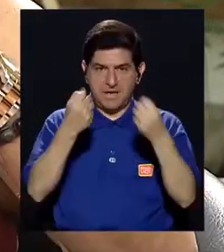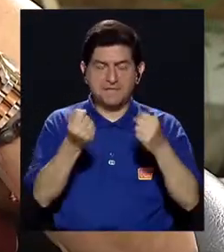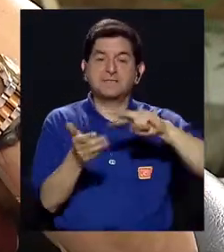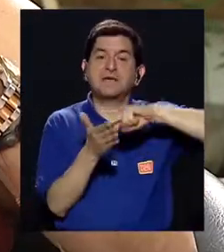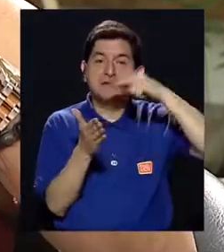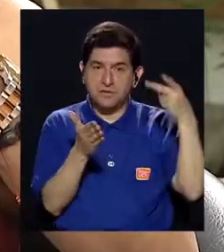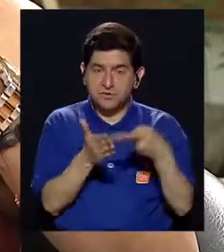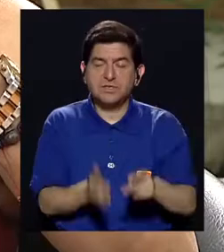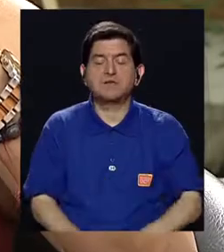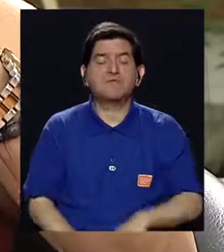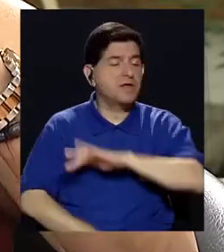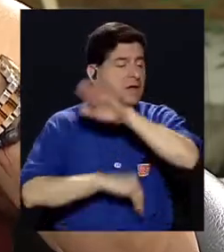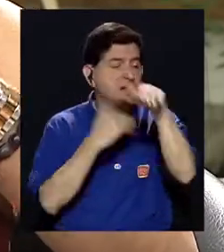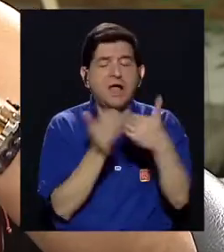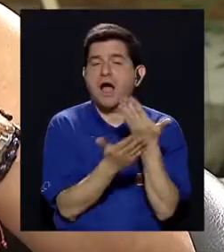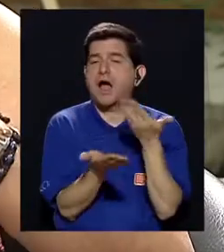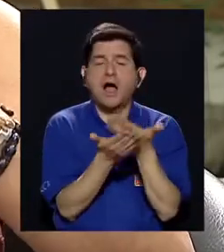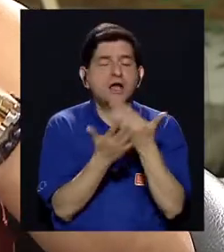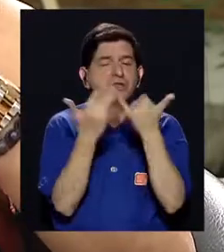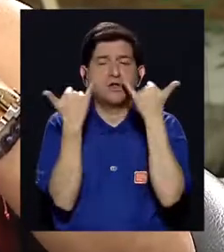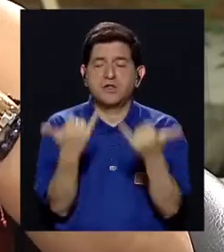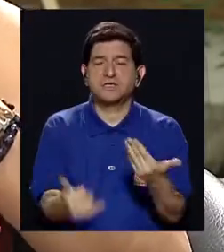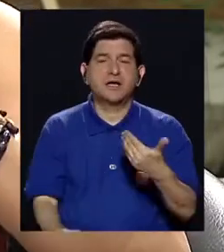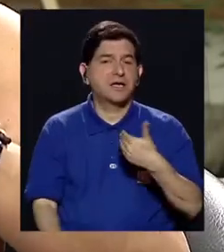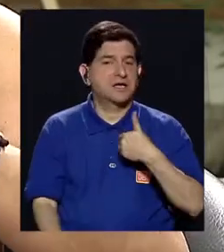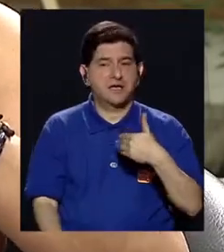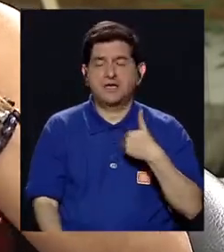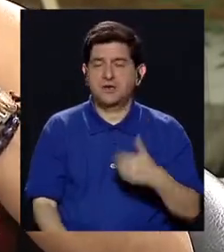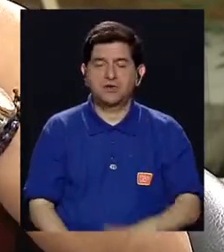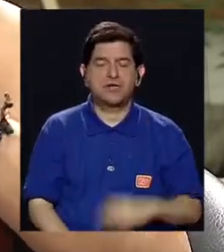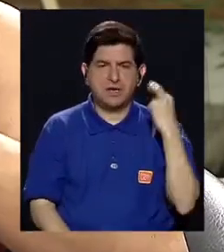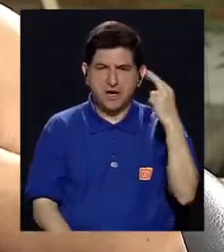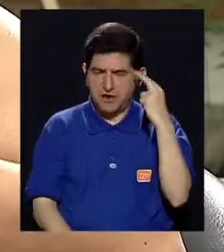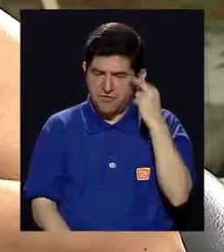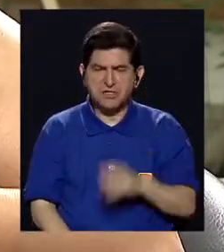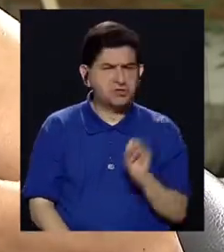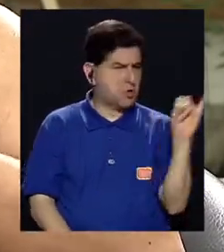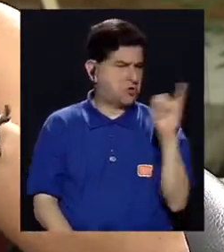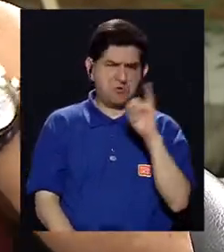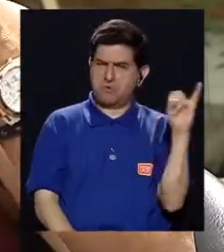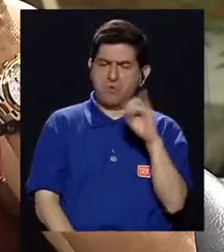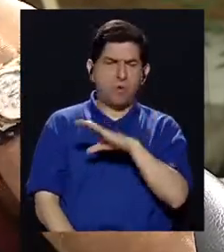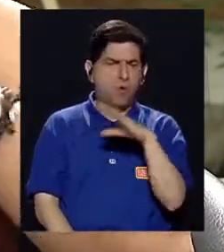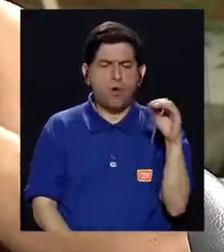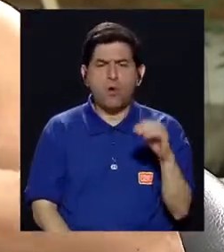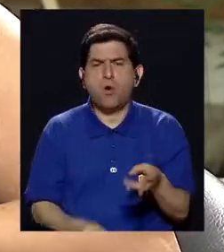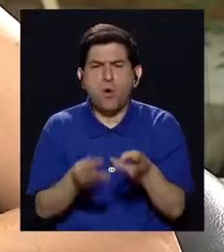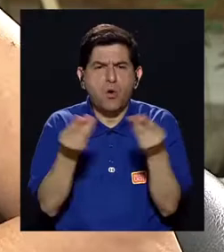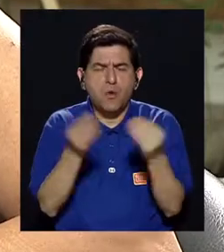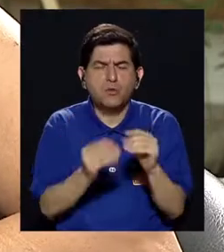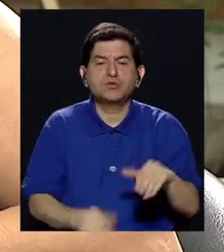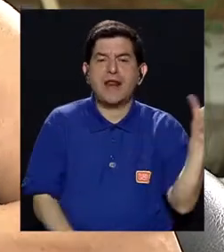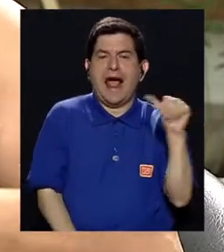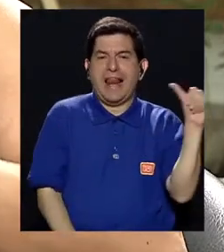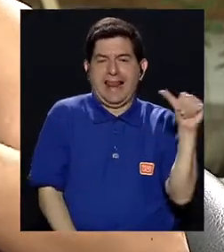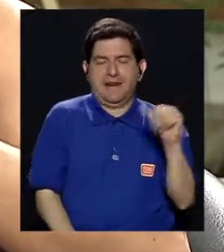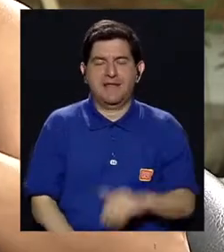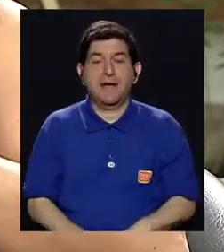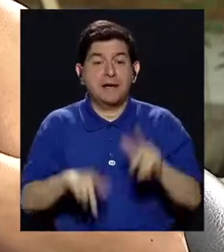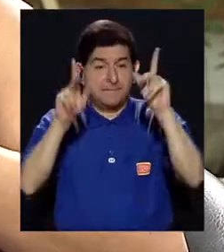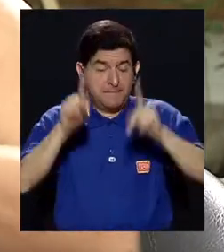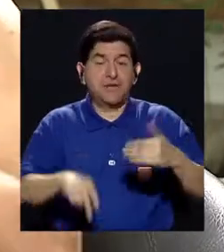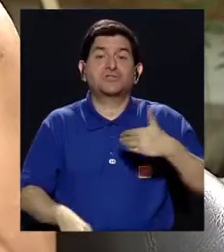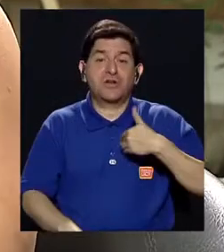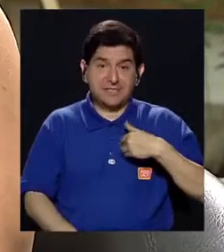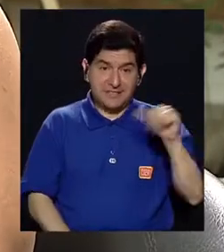de Salud, significa que se han hecho todas las pruebas y no tiene ni por qué producir una infección, ni por qué producir alergia. Ahora,